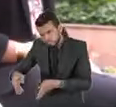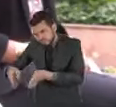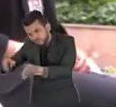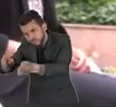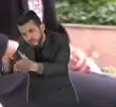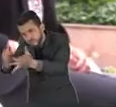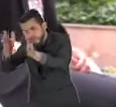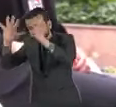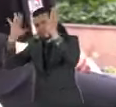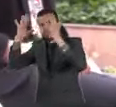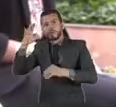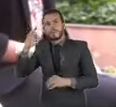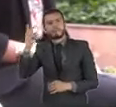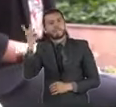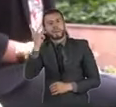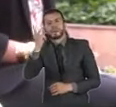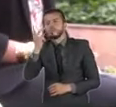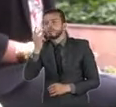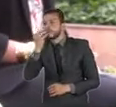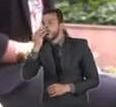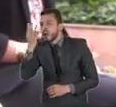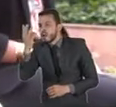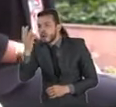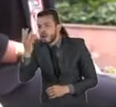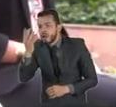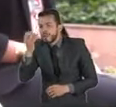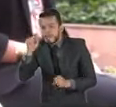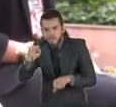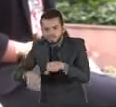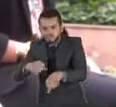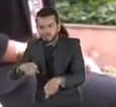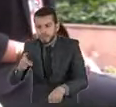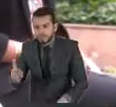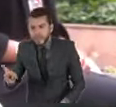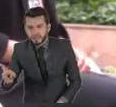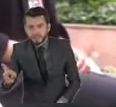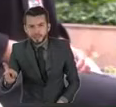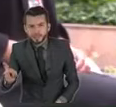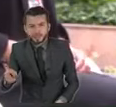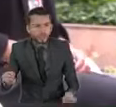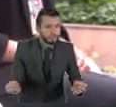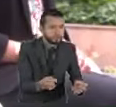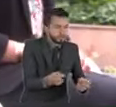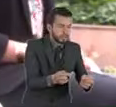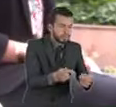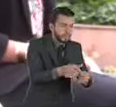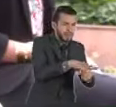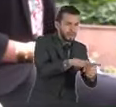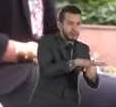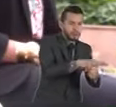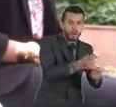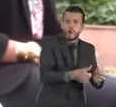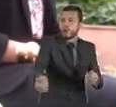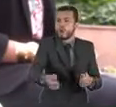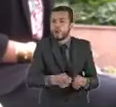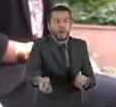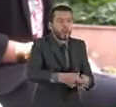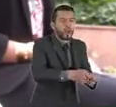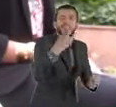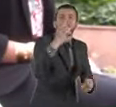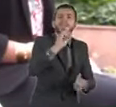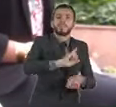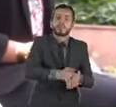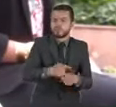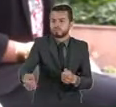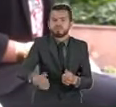distritos verdes de 30 minutos, por centralidades de 30 minutos, por barrios vitales